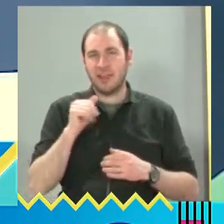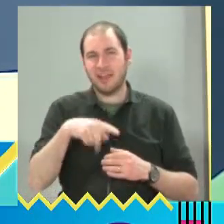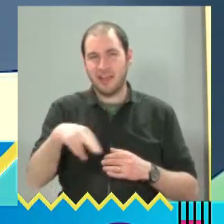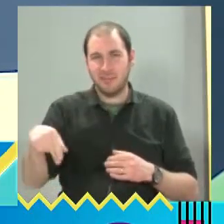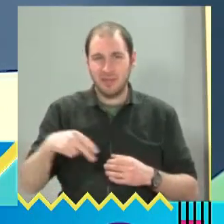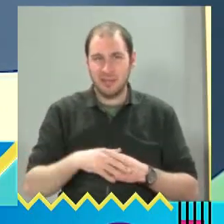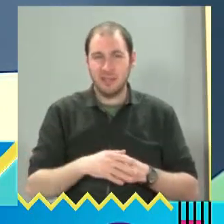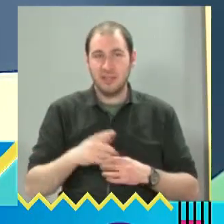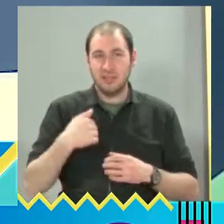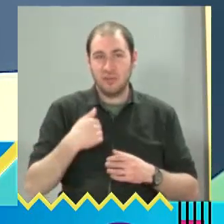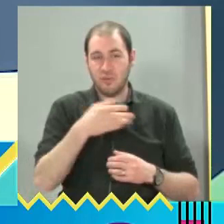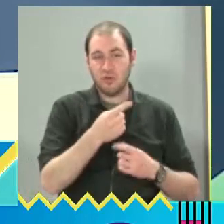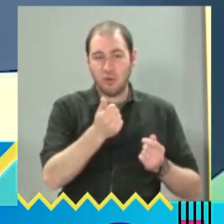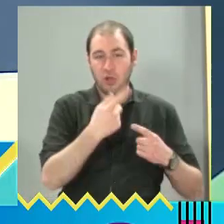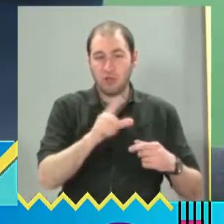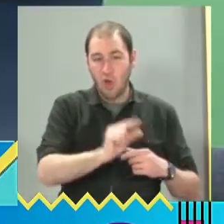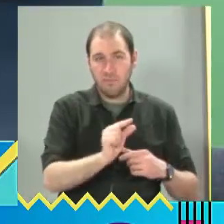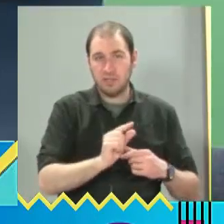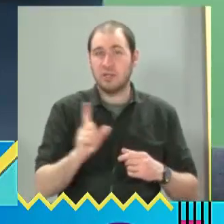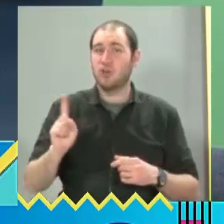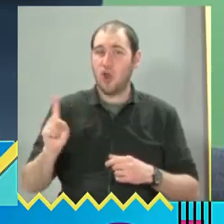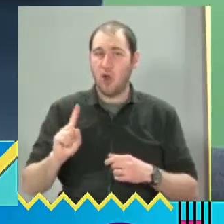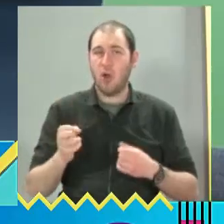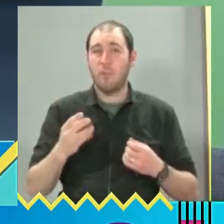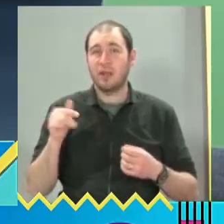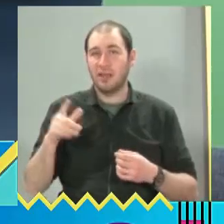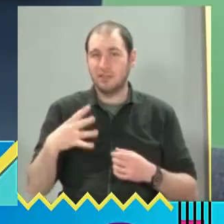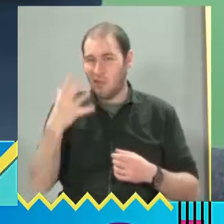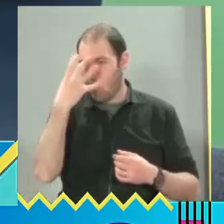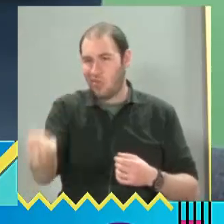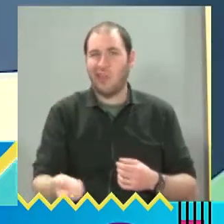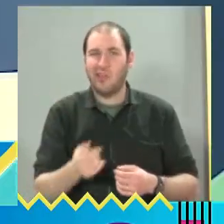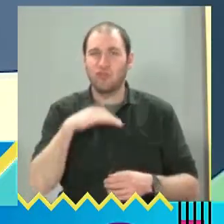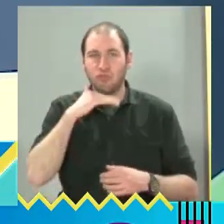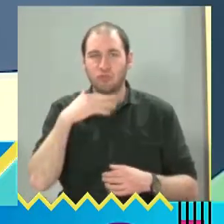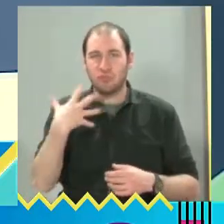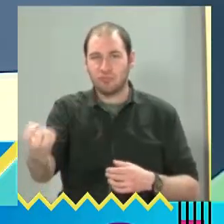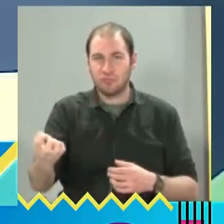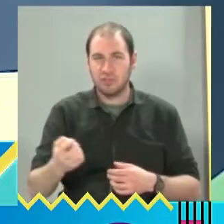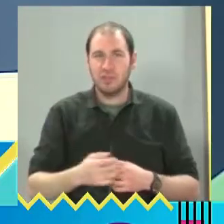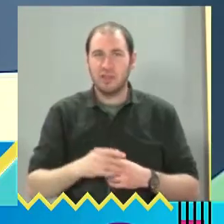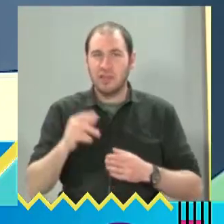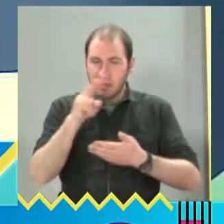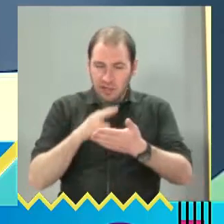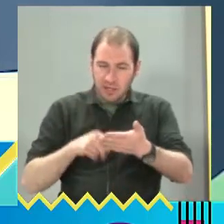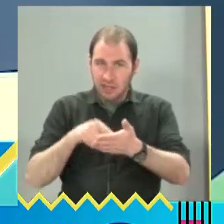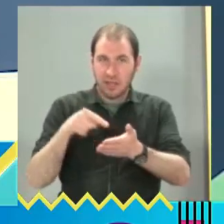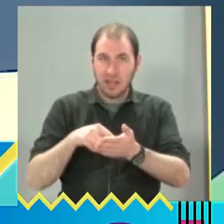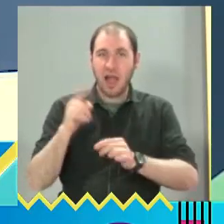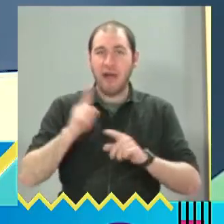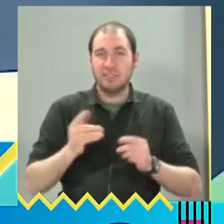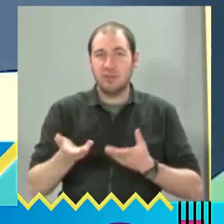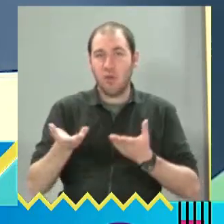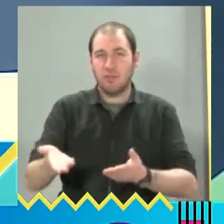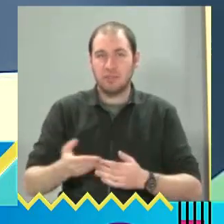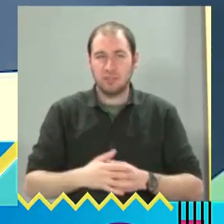de, bueno, entonces voy y compro nada más que las ofertas. Y no, Leo, porque ese es el cazabobo, en realidad, la oferta. Lee muy bien lo que te están diciendo. Hay veces que te